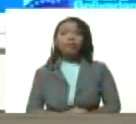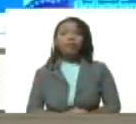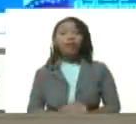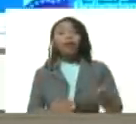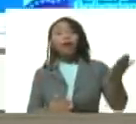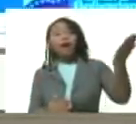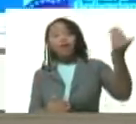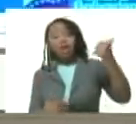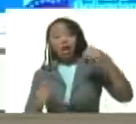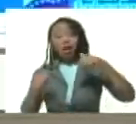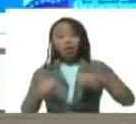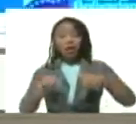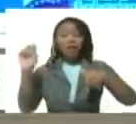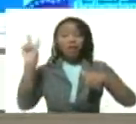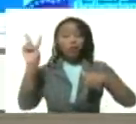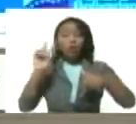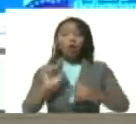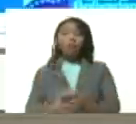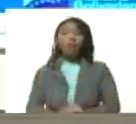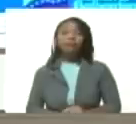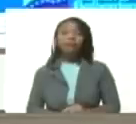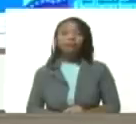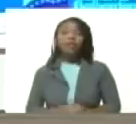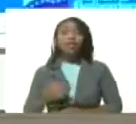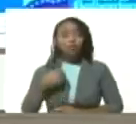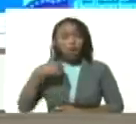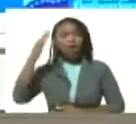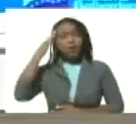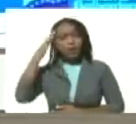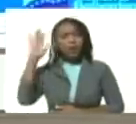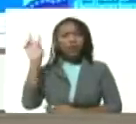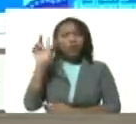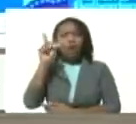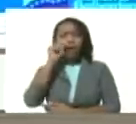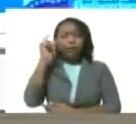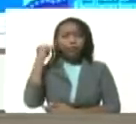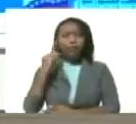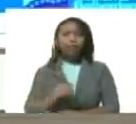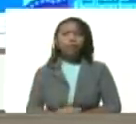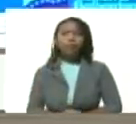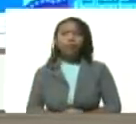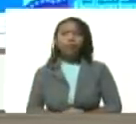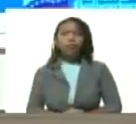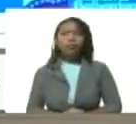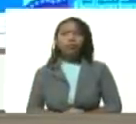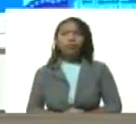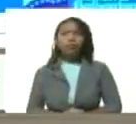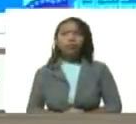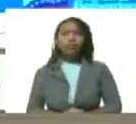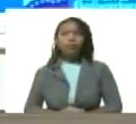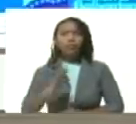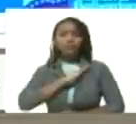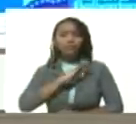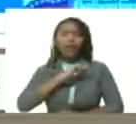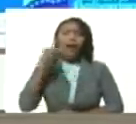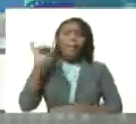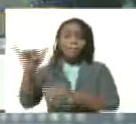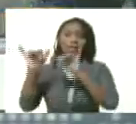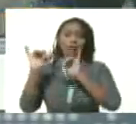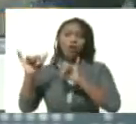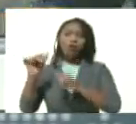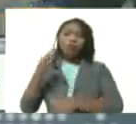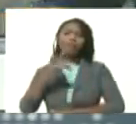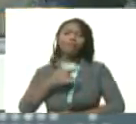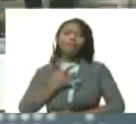Regresen a Venezuela. Y yo sé que los venezolanos y las venezolanas tenemos ese mismo